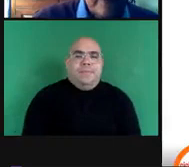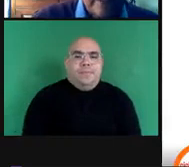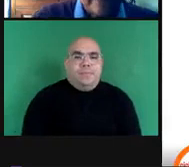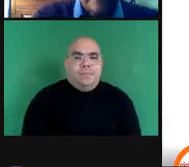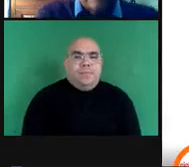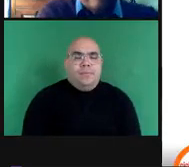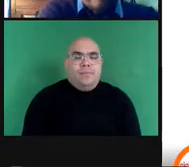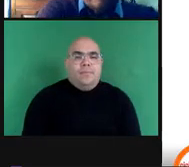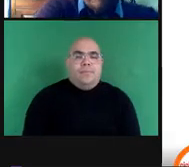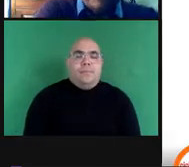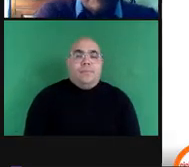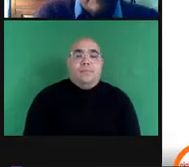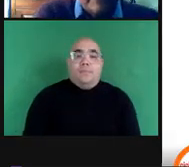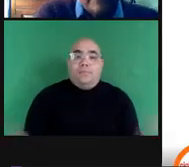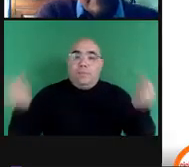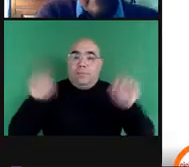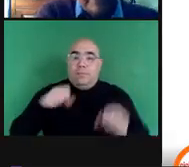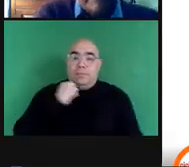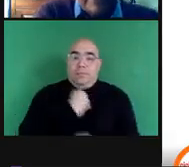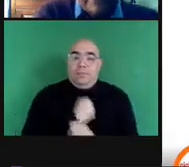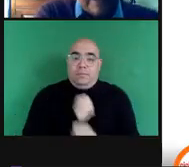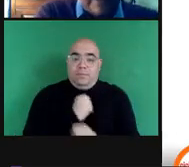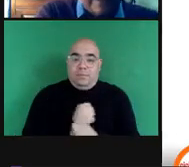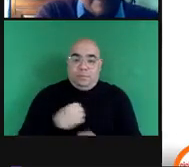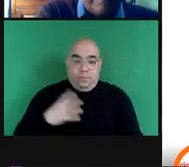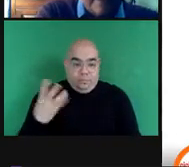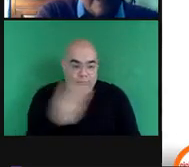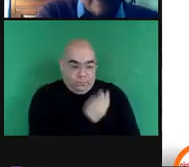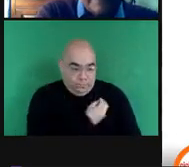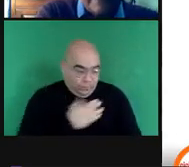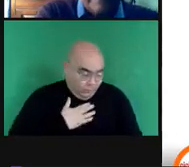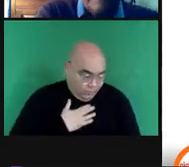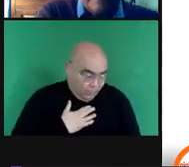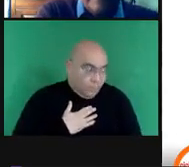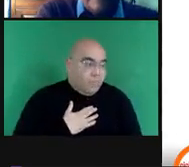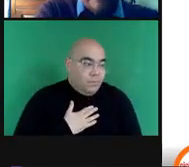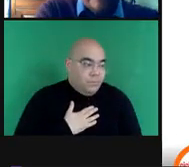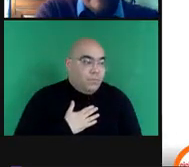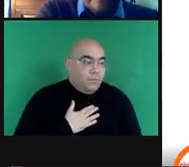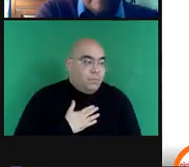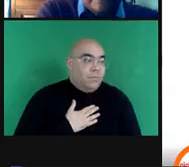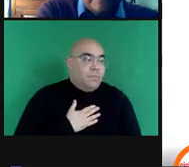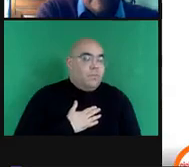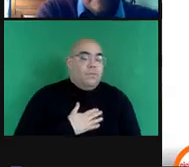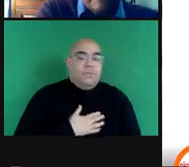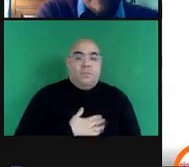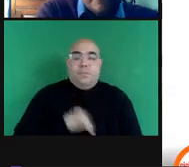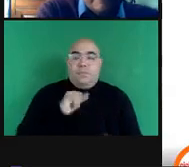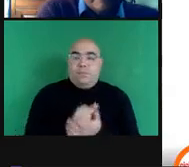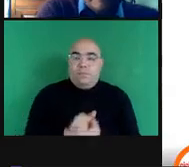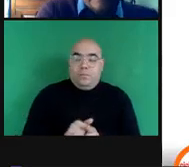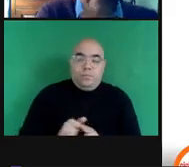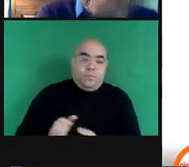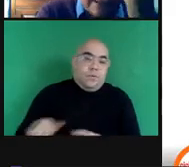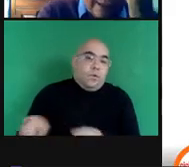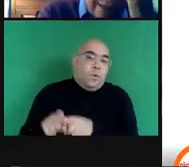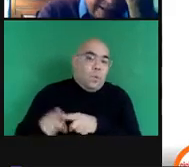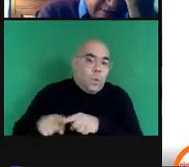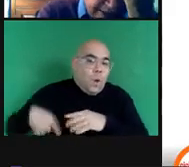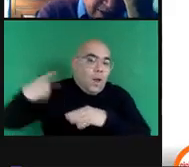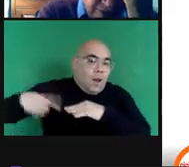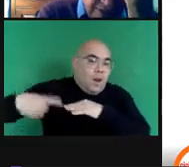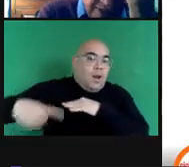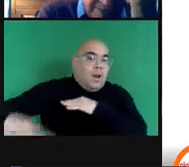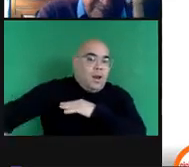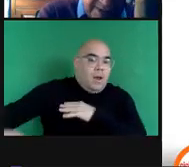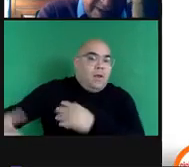Esto en el trabajo nuestro, en la empresa Herencia, que hemos tenido que